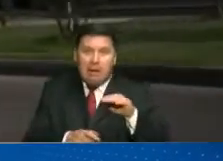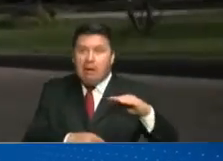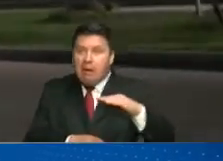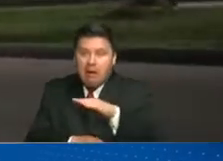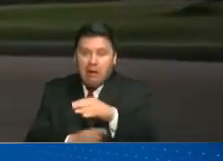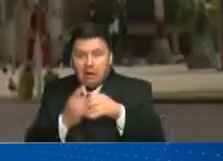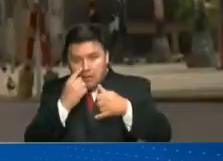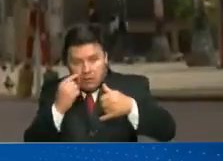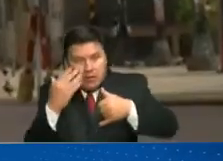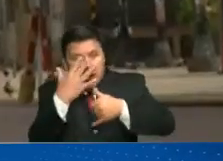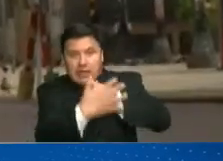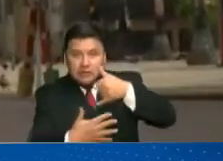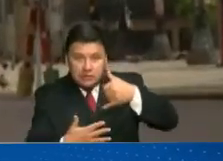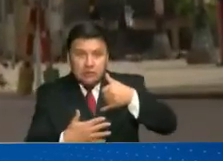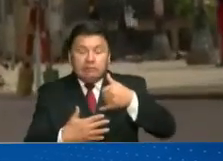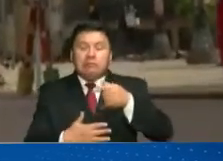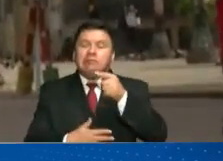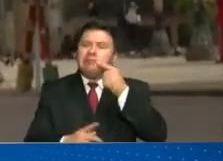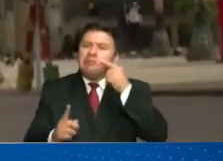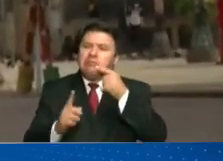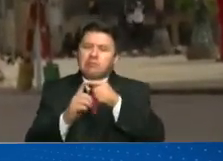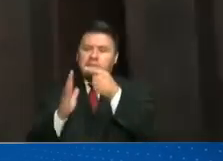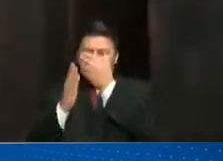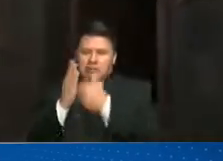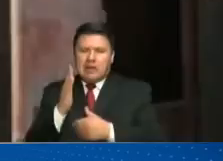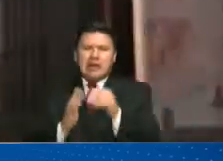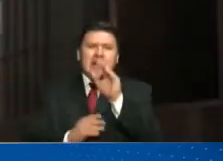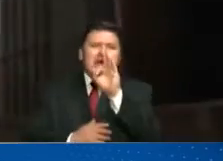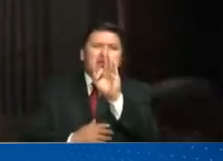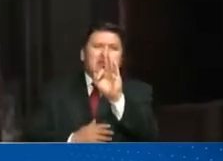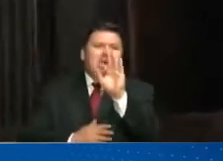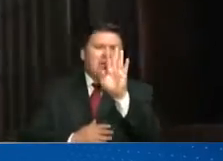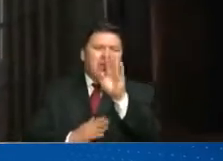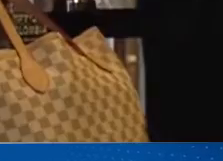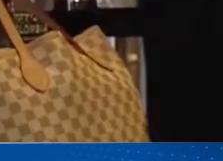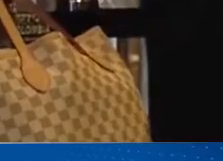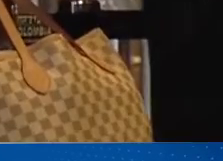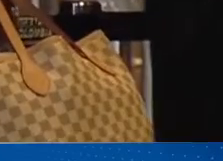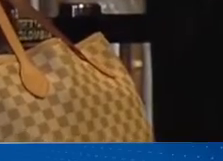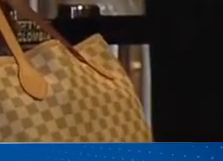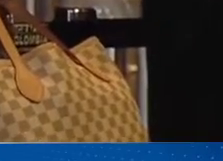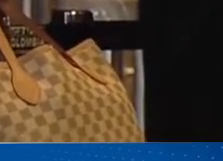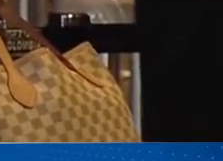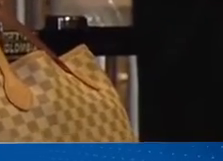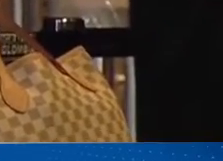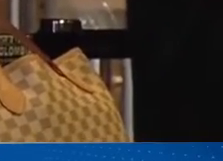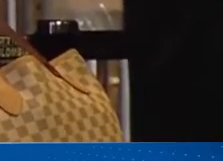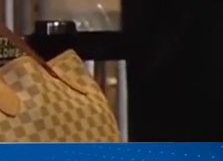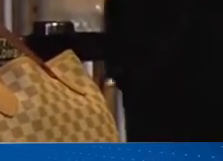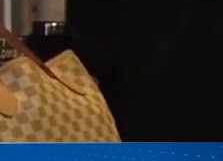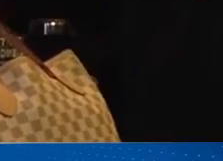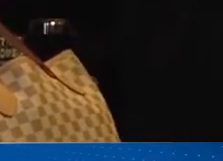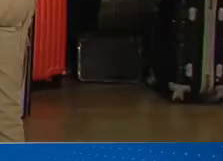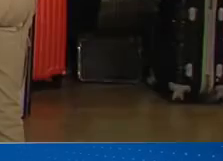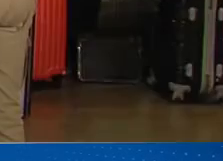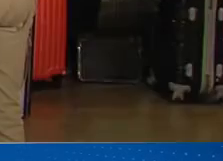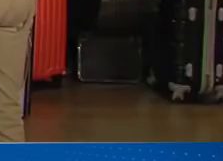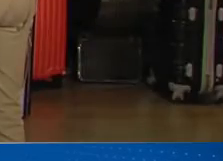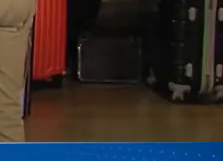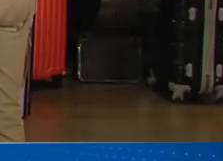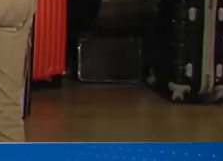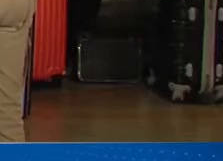de evaluación y responsabilidad. El jefe de Estado aseveró que en la decisión que se tomó se partió de la base de que la